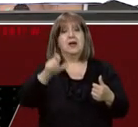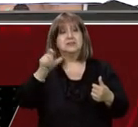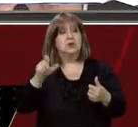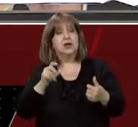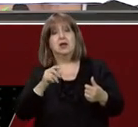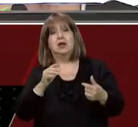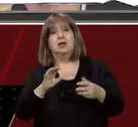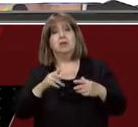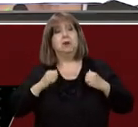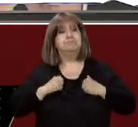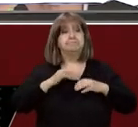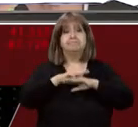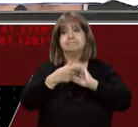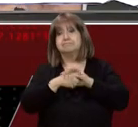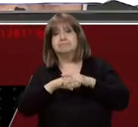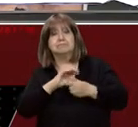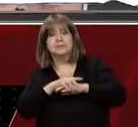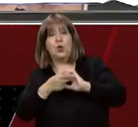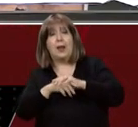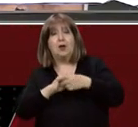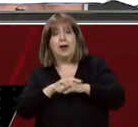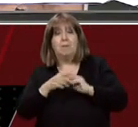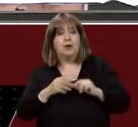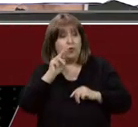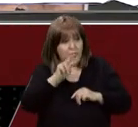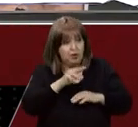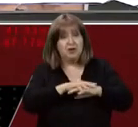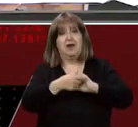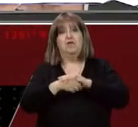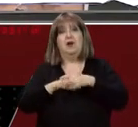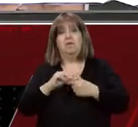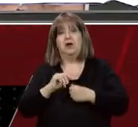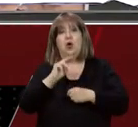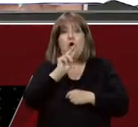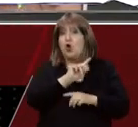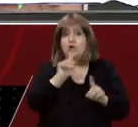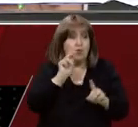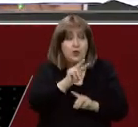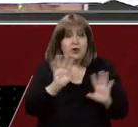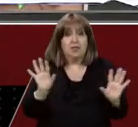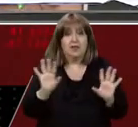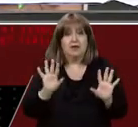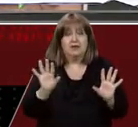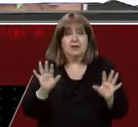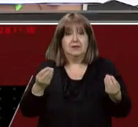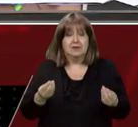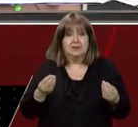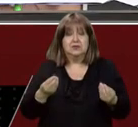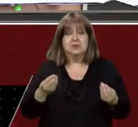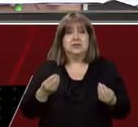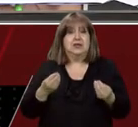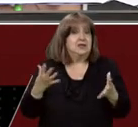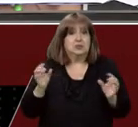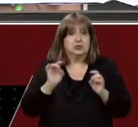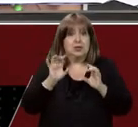mucho, seamos sinceros, o sea, no es mucho lo que hay que hacer. Entonces, la pregunta, el meollo está en ¿por qué? Claro. Yo